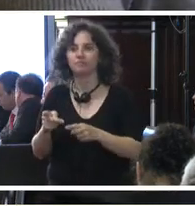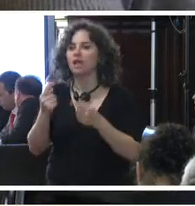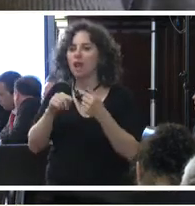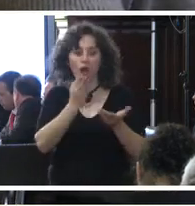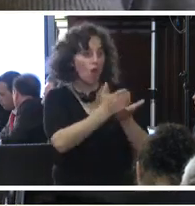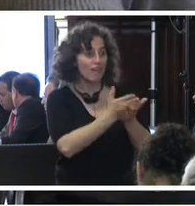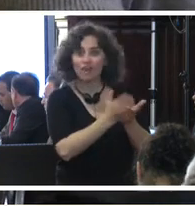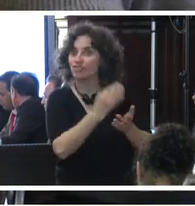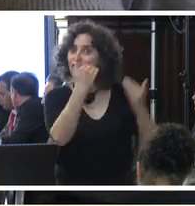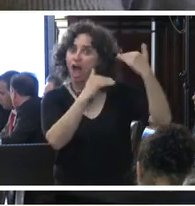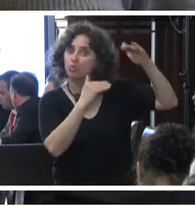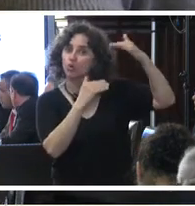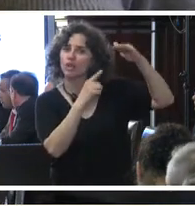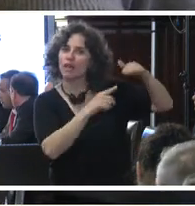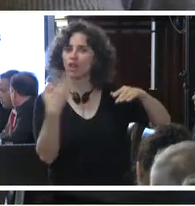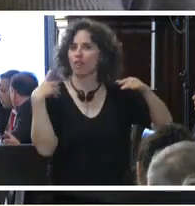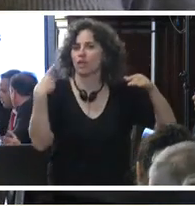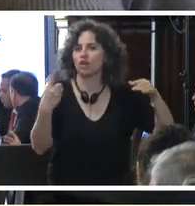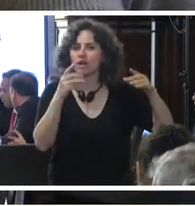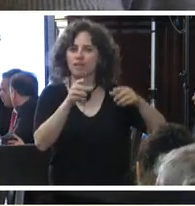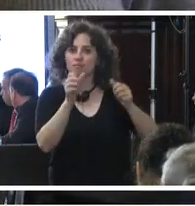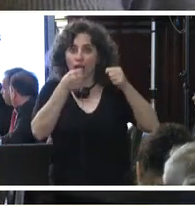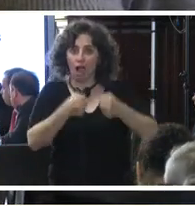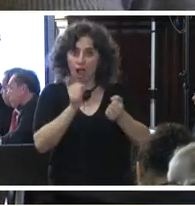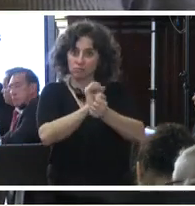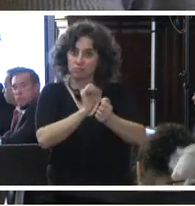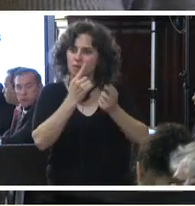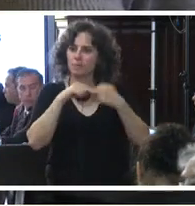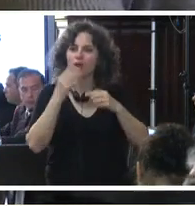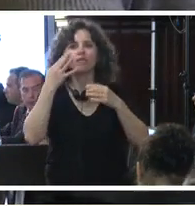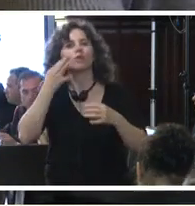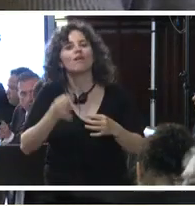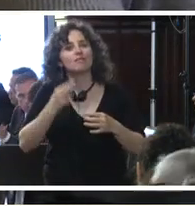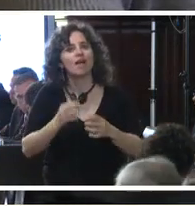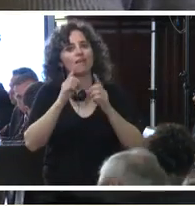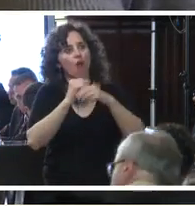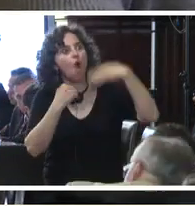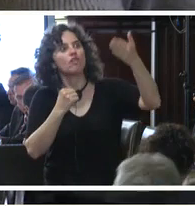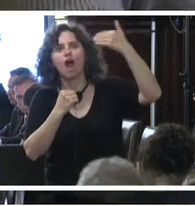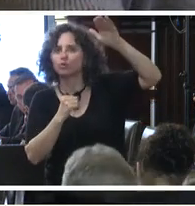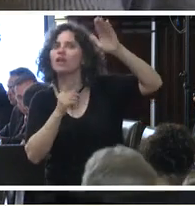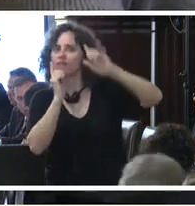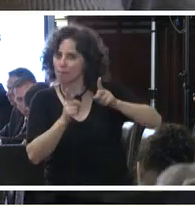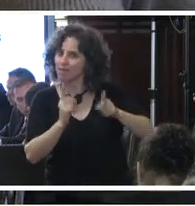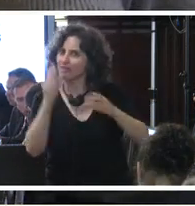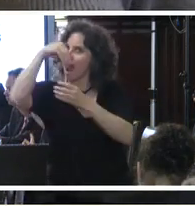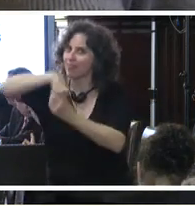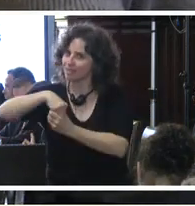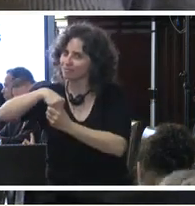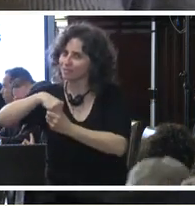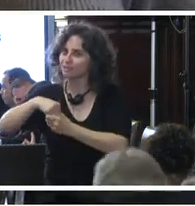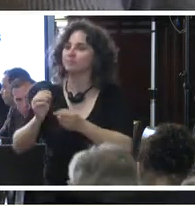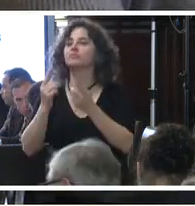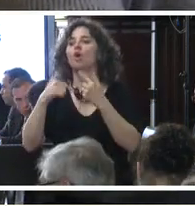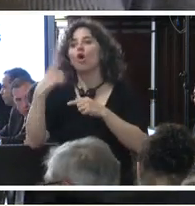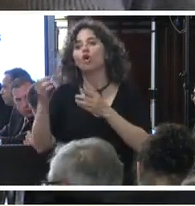las autoridades, de los directores de esta cárcel sin duda, pero probablemente también de otras autoridades. Otro caso emblemático